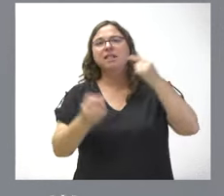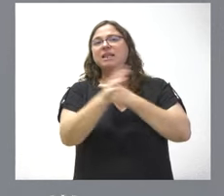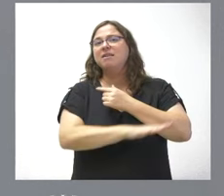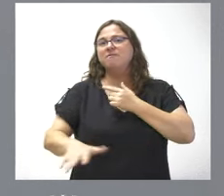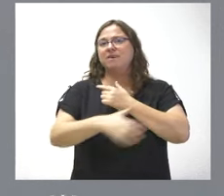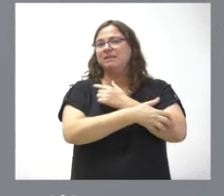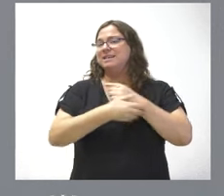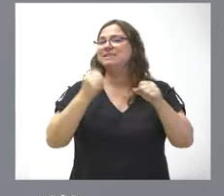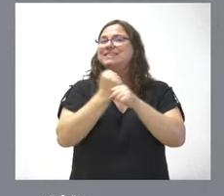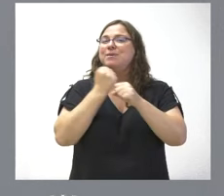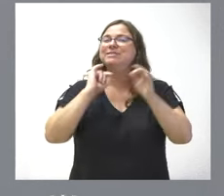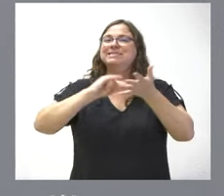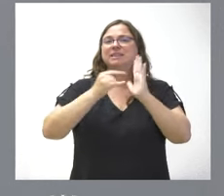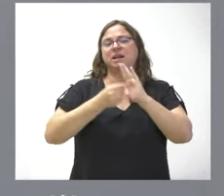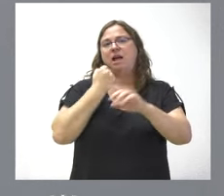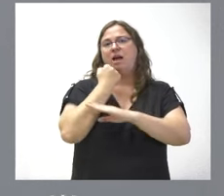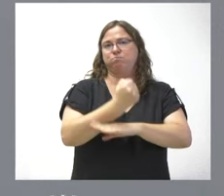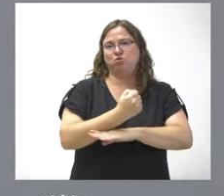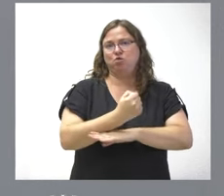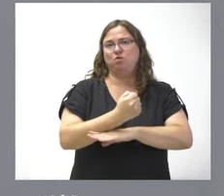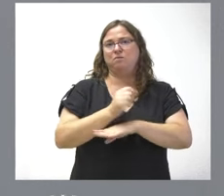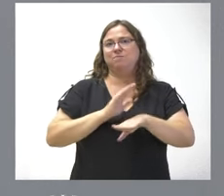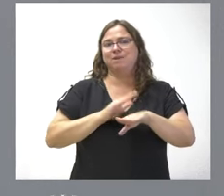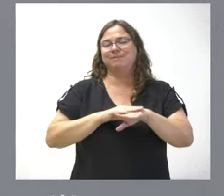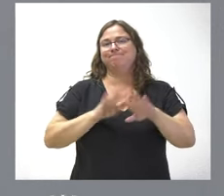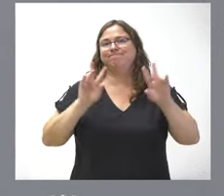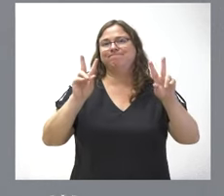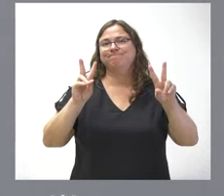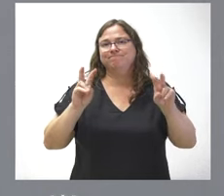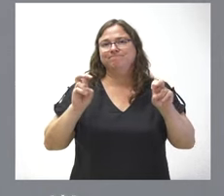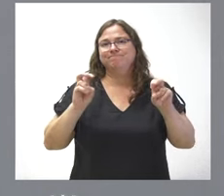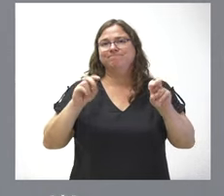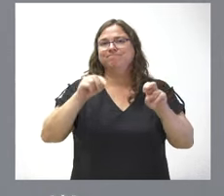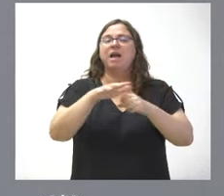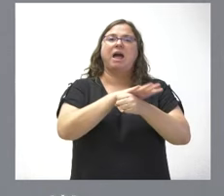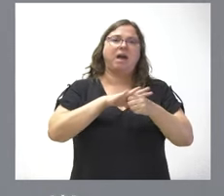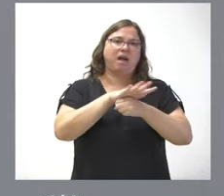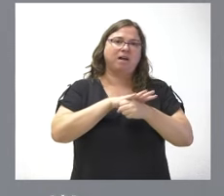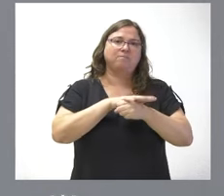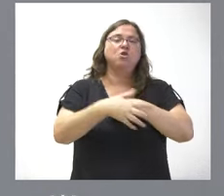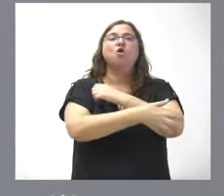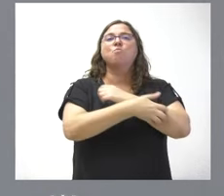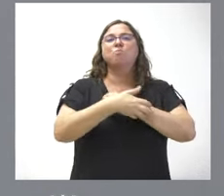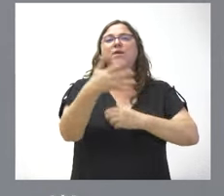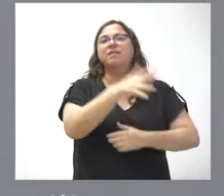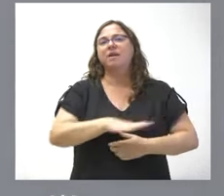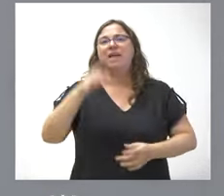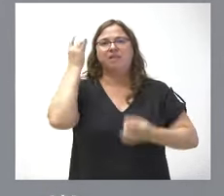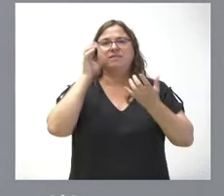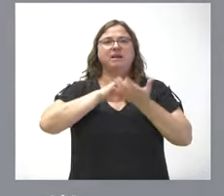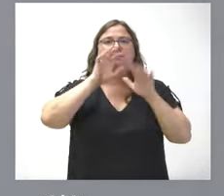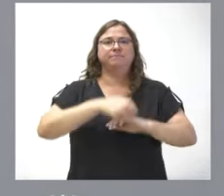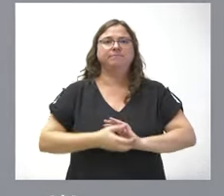cabo labores técnicas de apoyo en relación con este ámbito de pobreza infantil y adolescencia en Castilla y